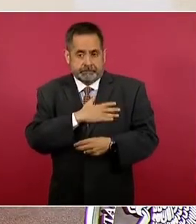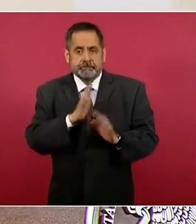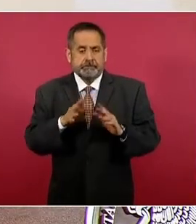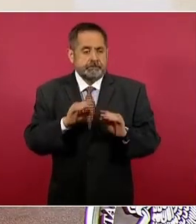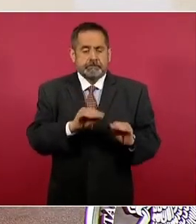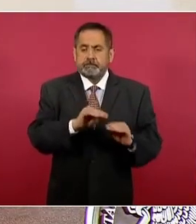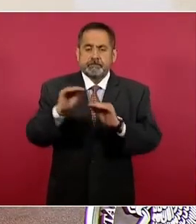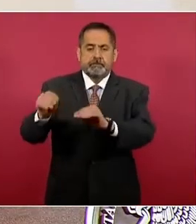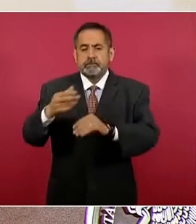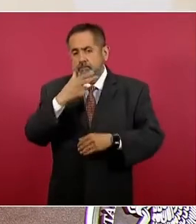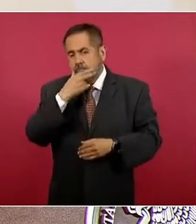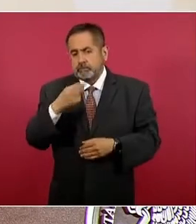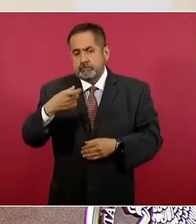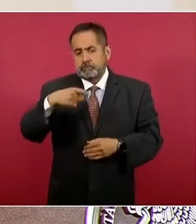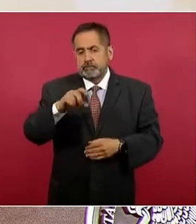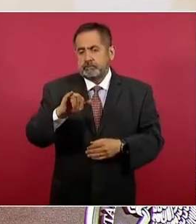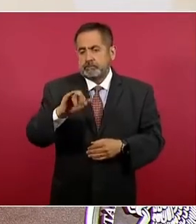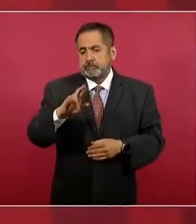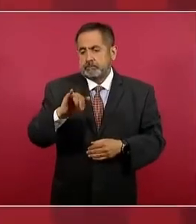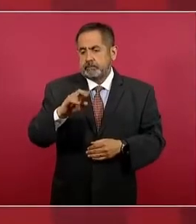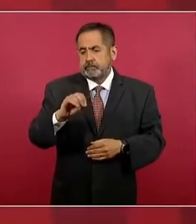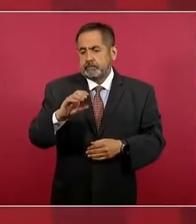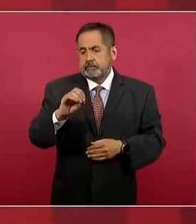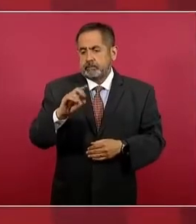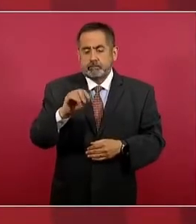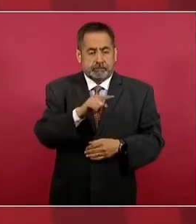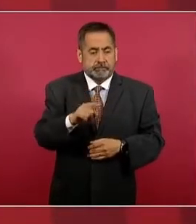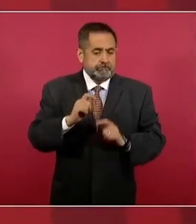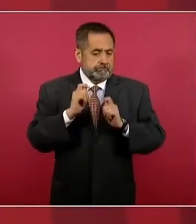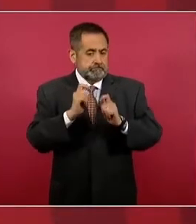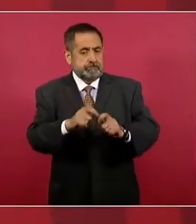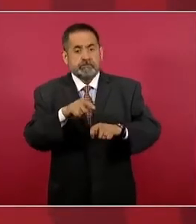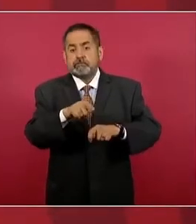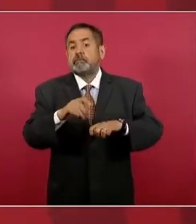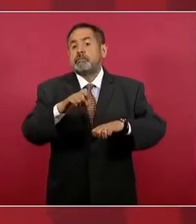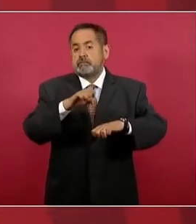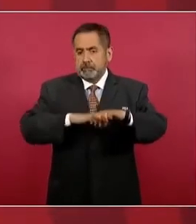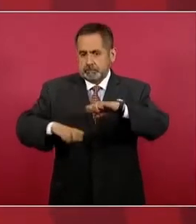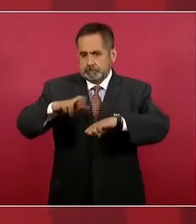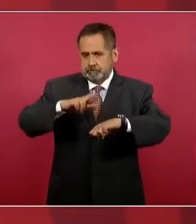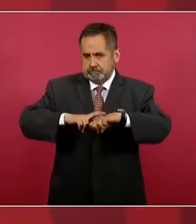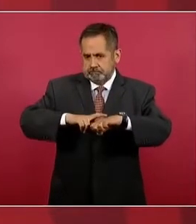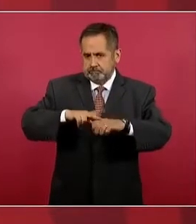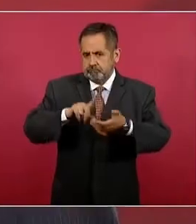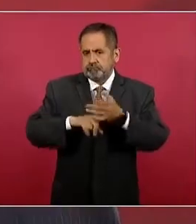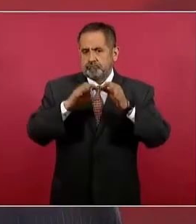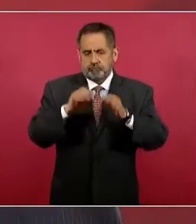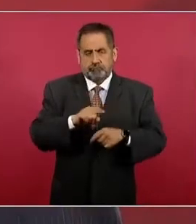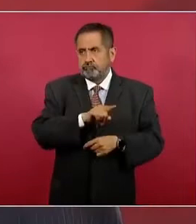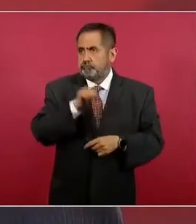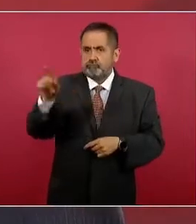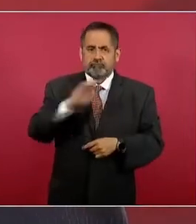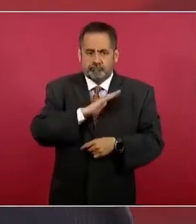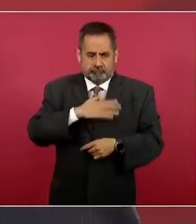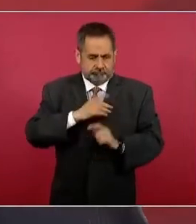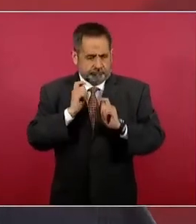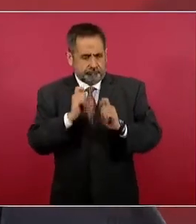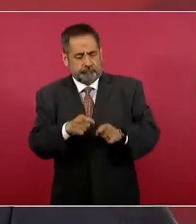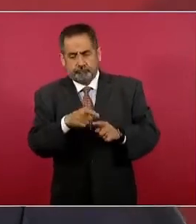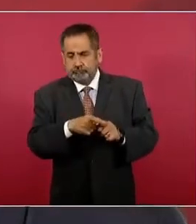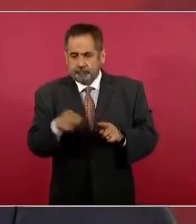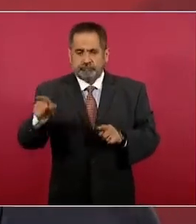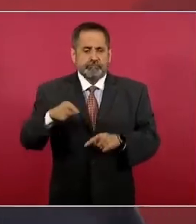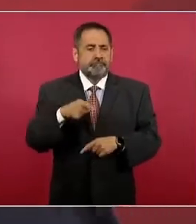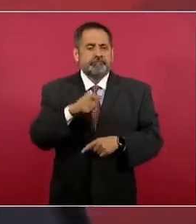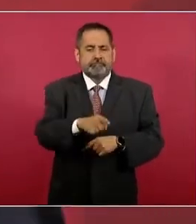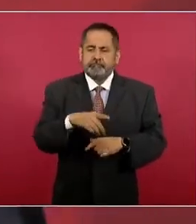Ordaz, que es el embajador de México en España. Está por